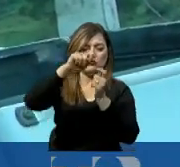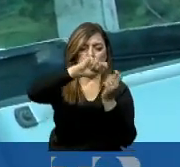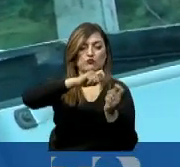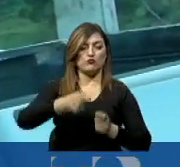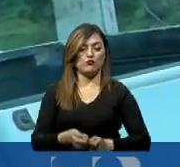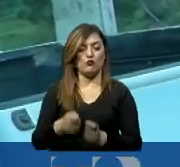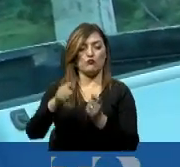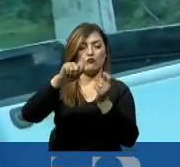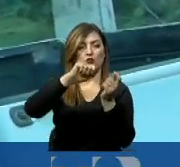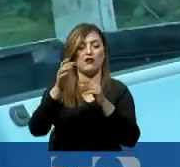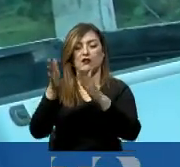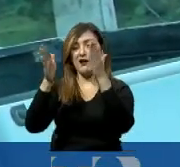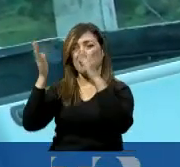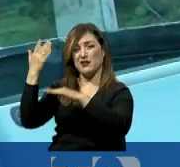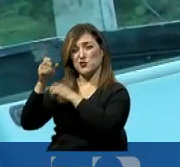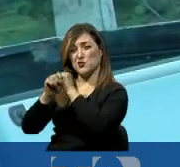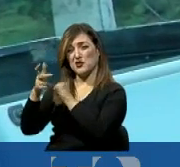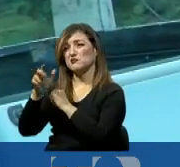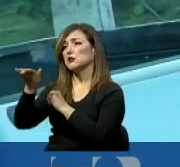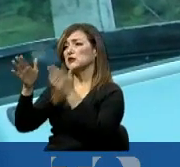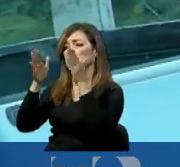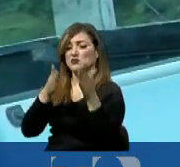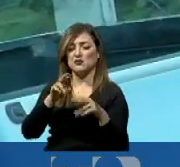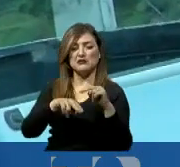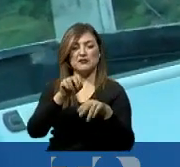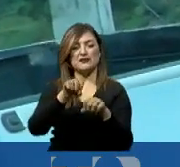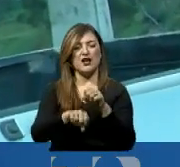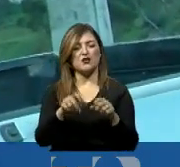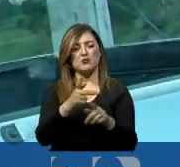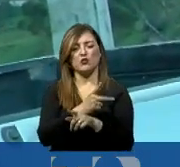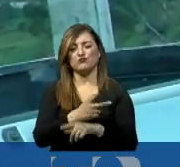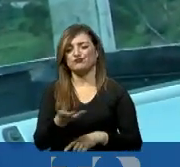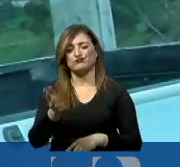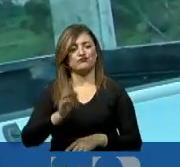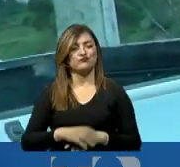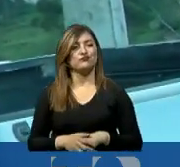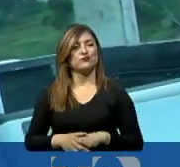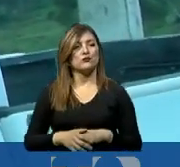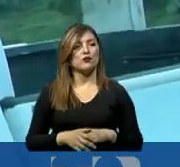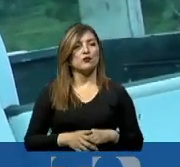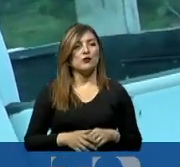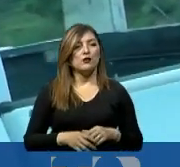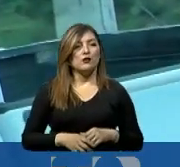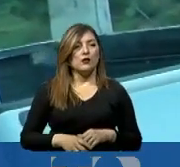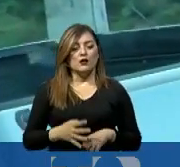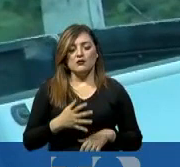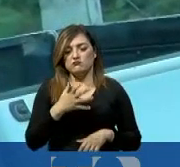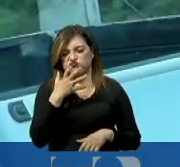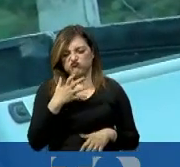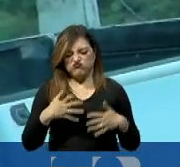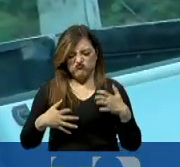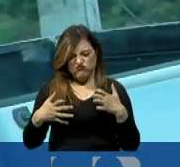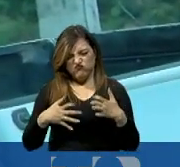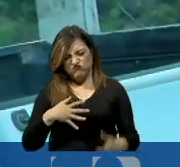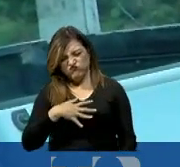o mantenimiento a la vía, no hubiera ocasionado tanto daño. Por tal razón, sí, estamos muy molestos,